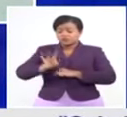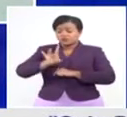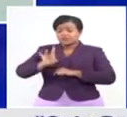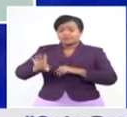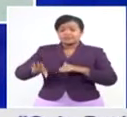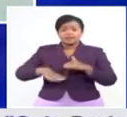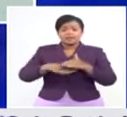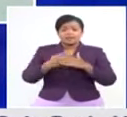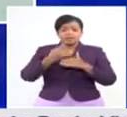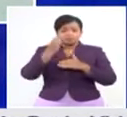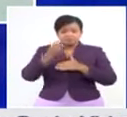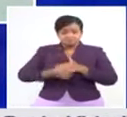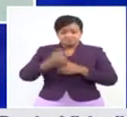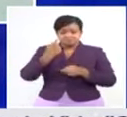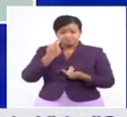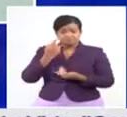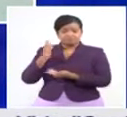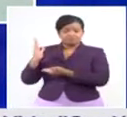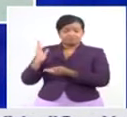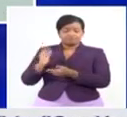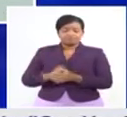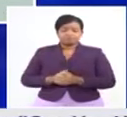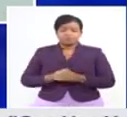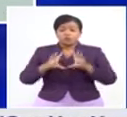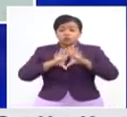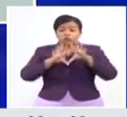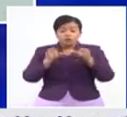tienen. Se han diagnosticado